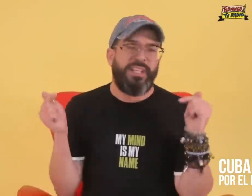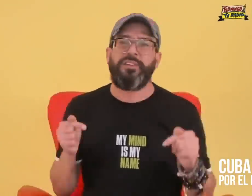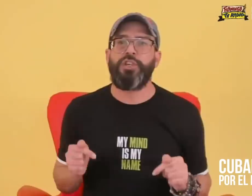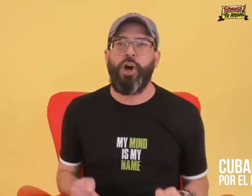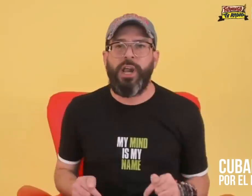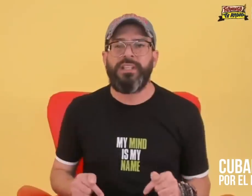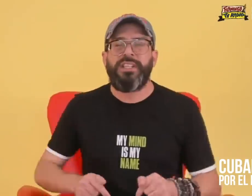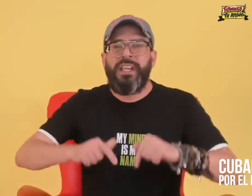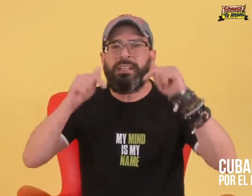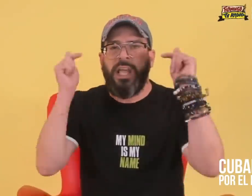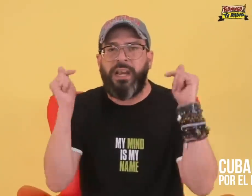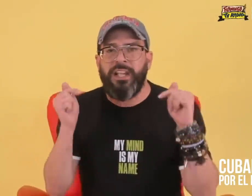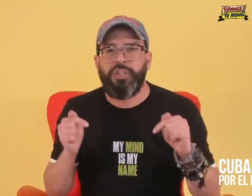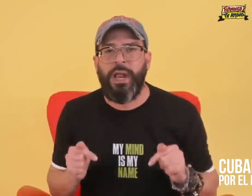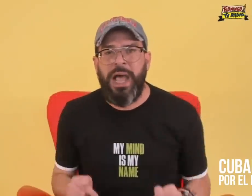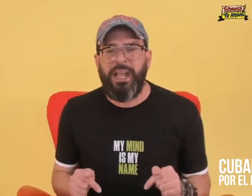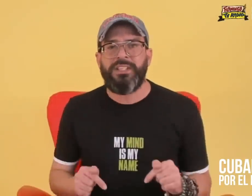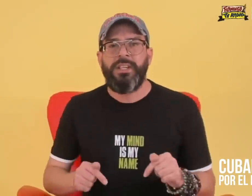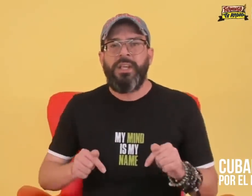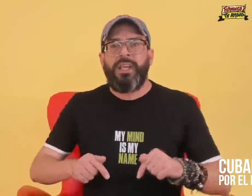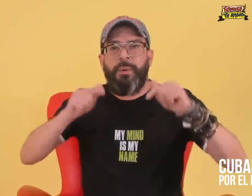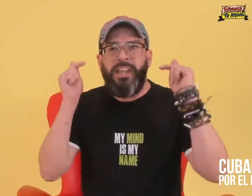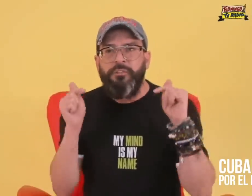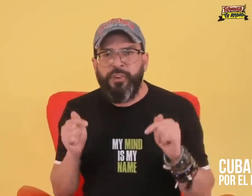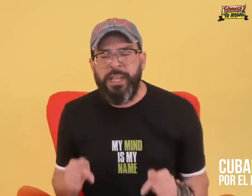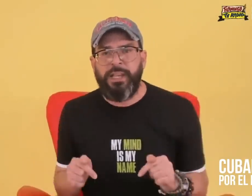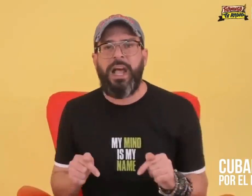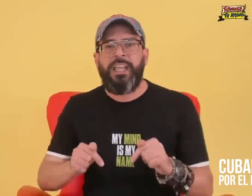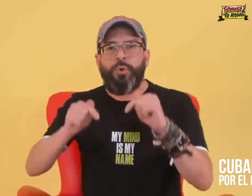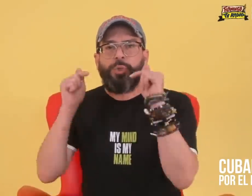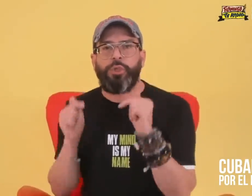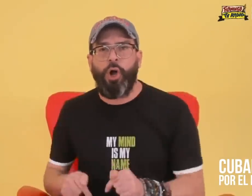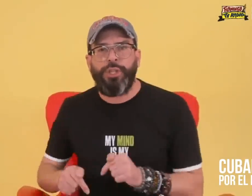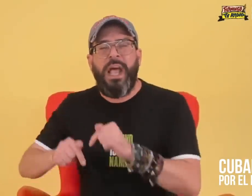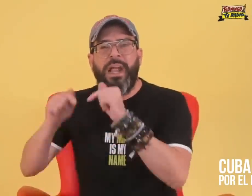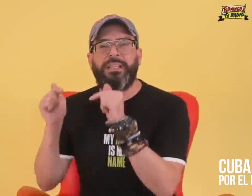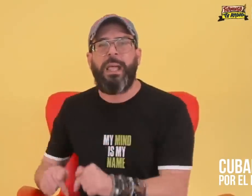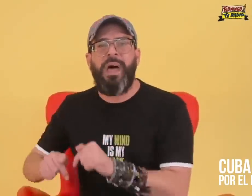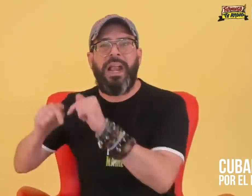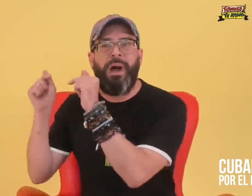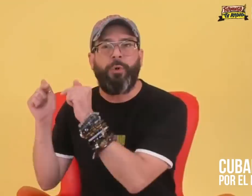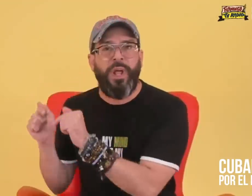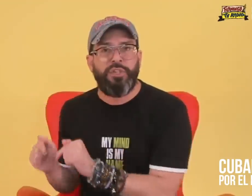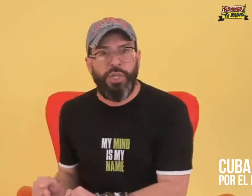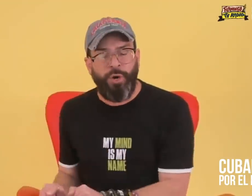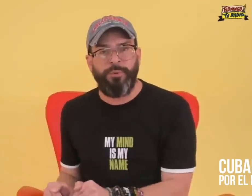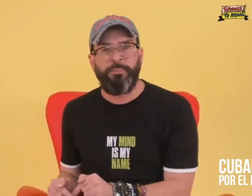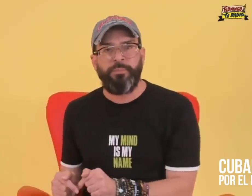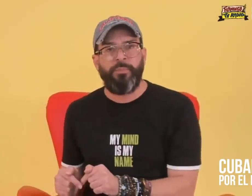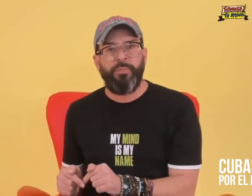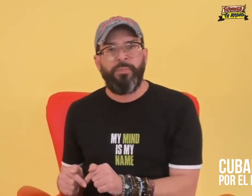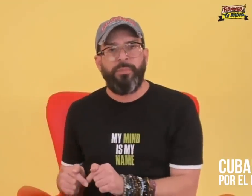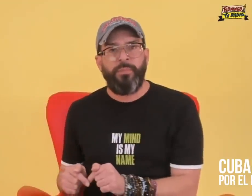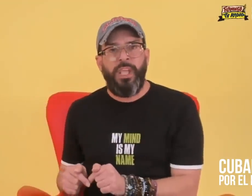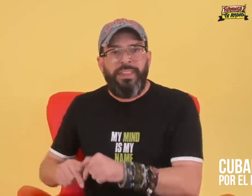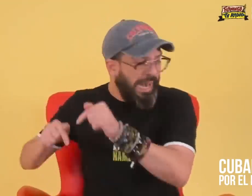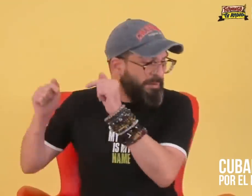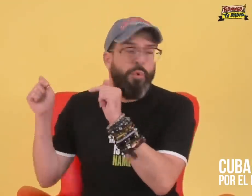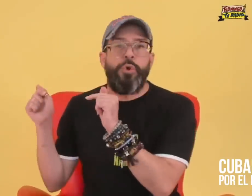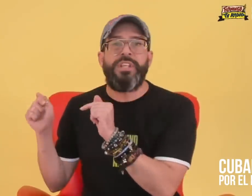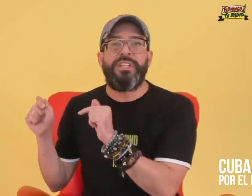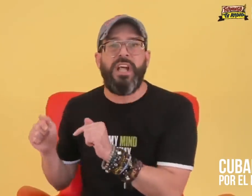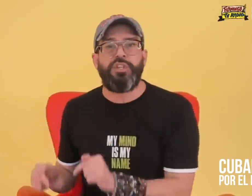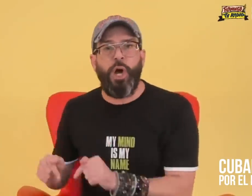las organizaciones internacionales que verifican y custodian el tema de la vacunación y